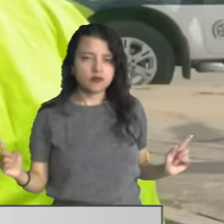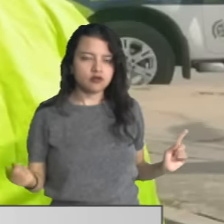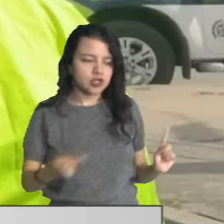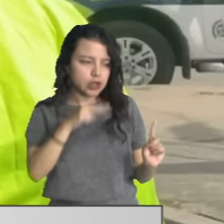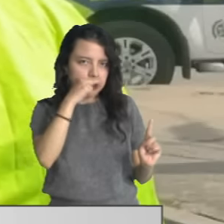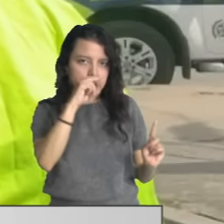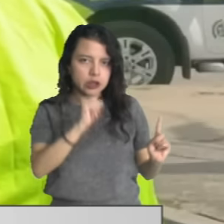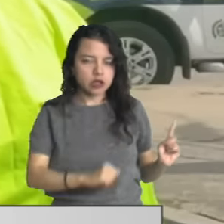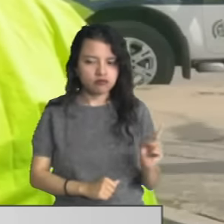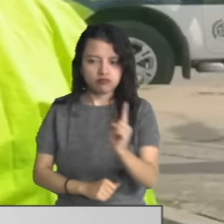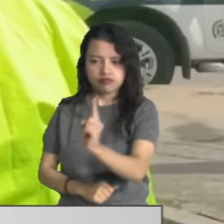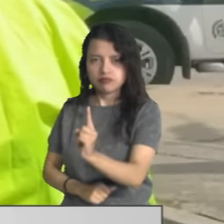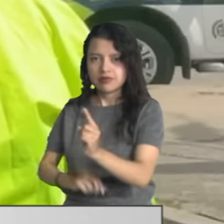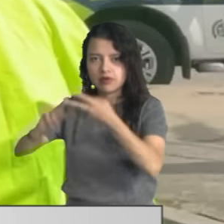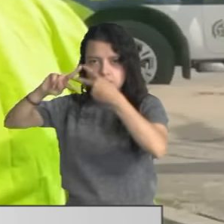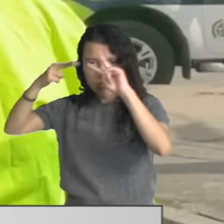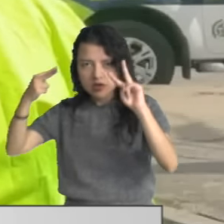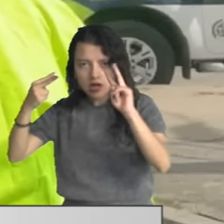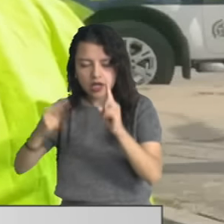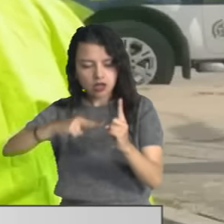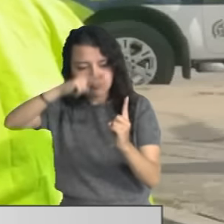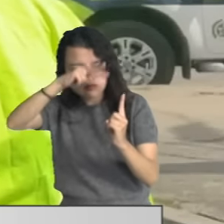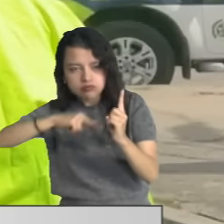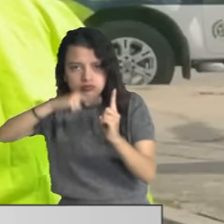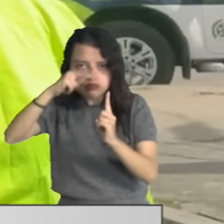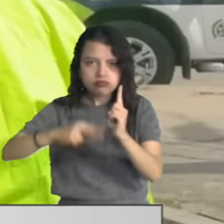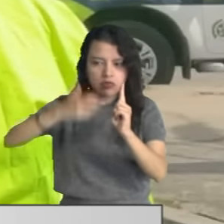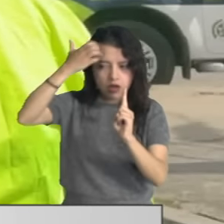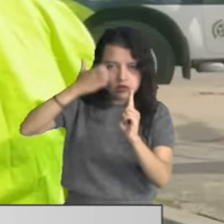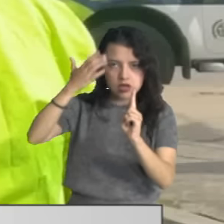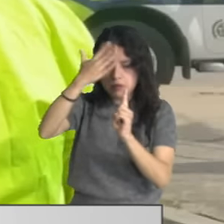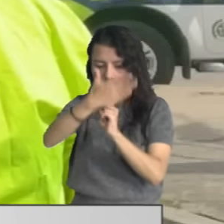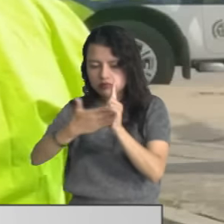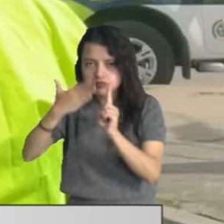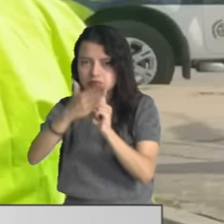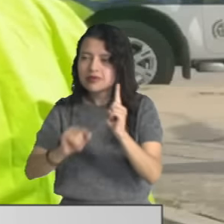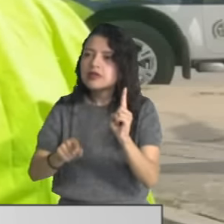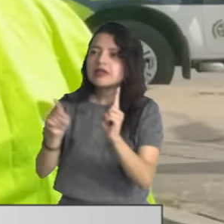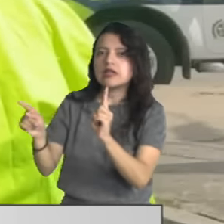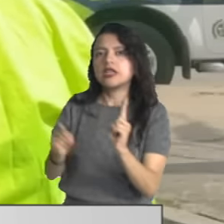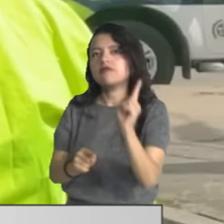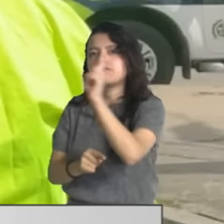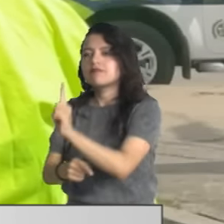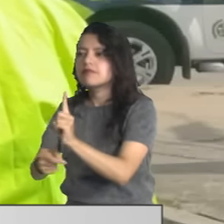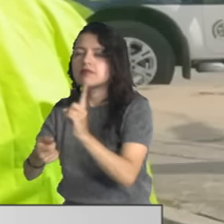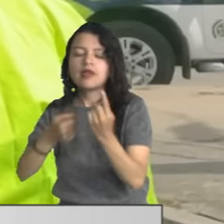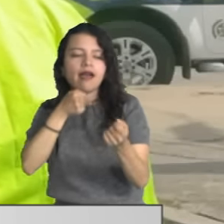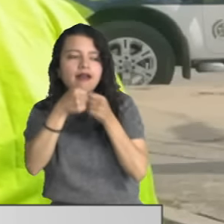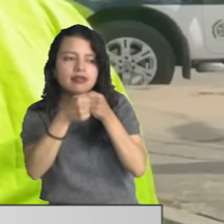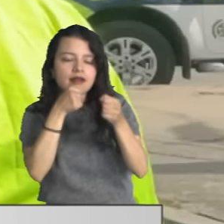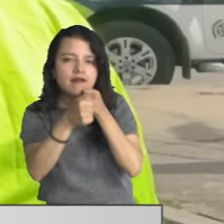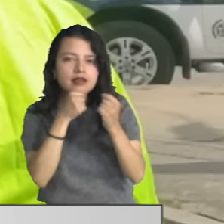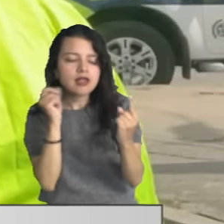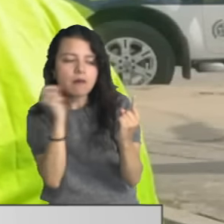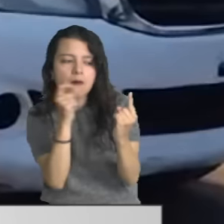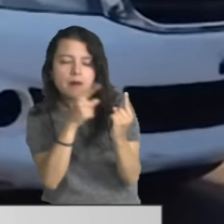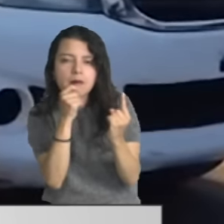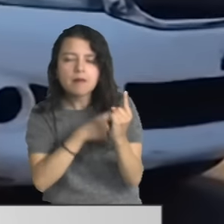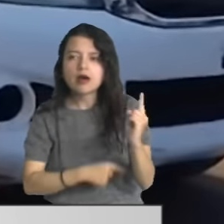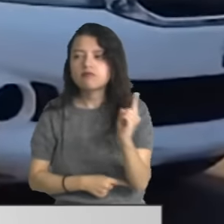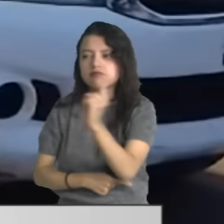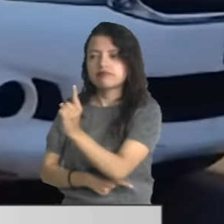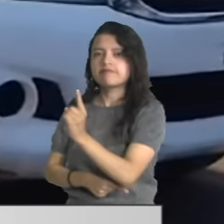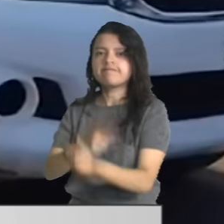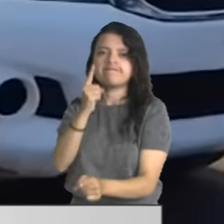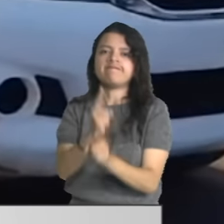de la valoración médica, logrando emitir una orden de captura por el juzgado segundo promiscuo municipal de Magangué.